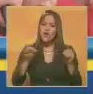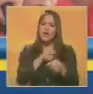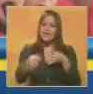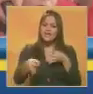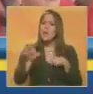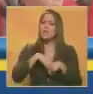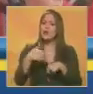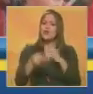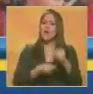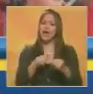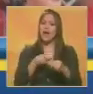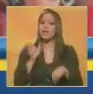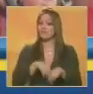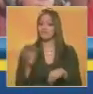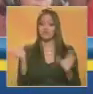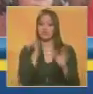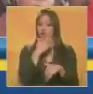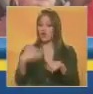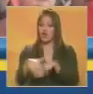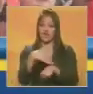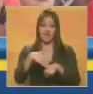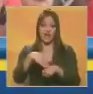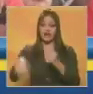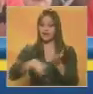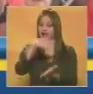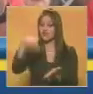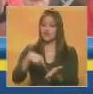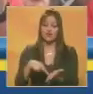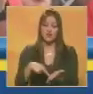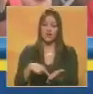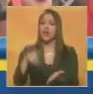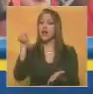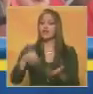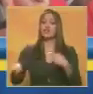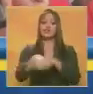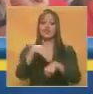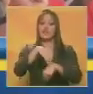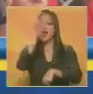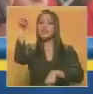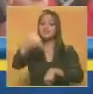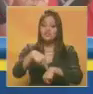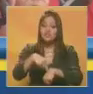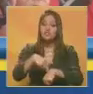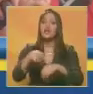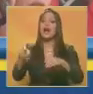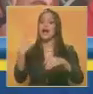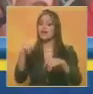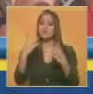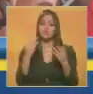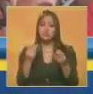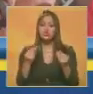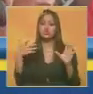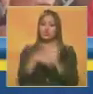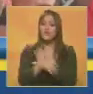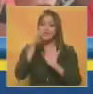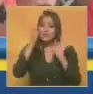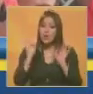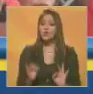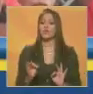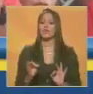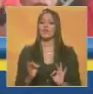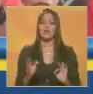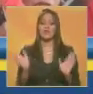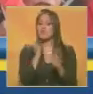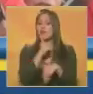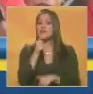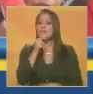proporciona socios porque no hay gobiernos regionales aquí al gobierno nacional asuntos como el tema de la seguridad y no